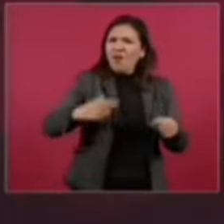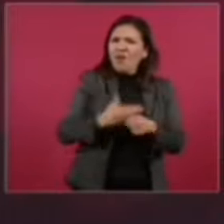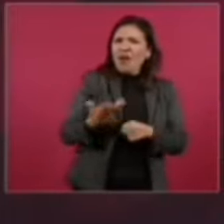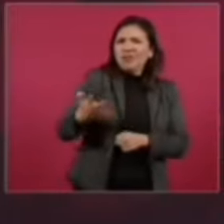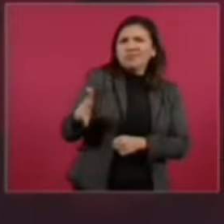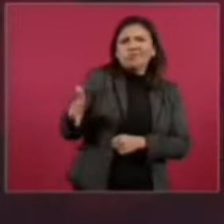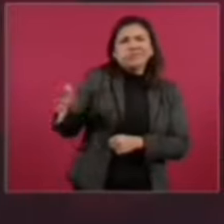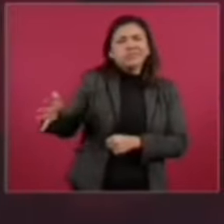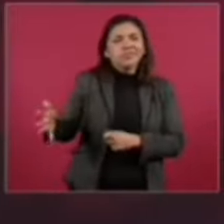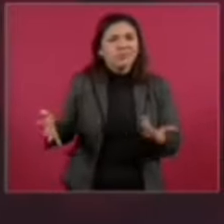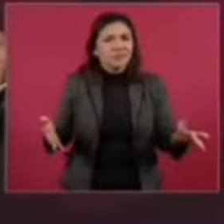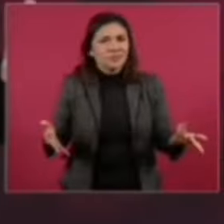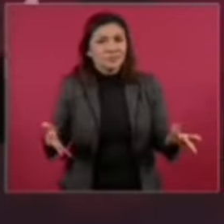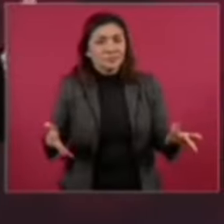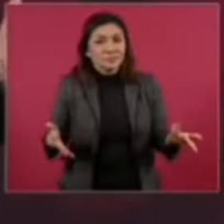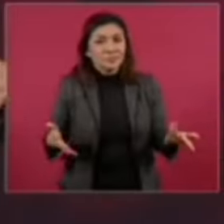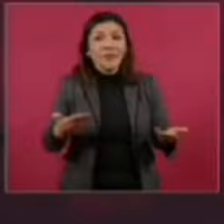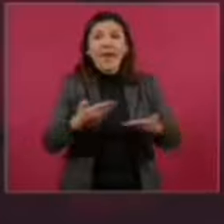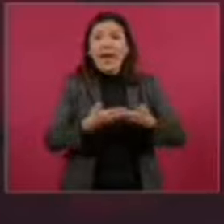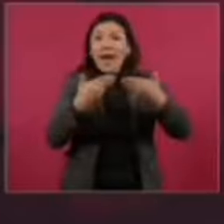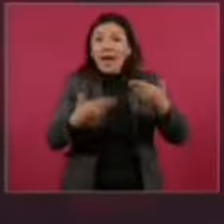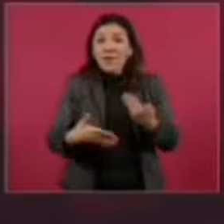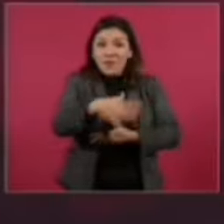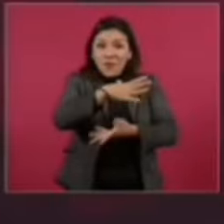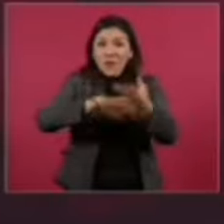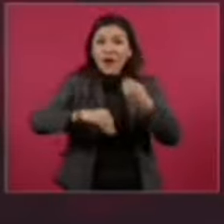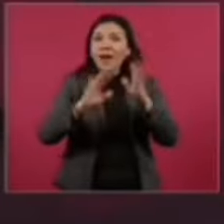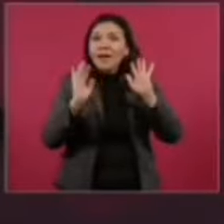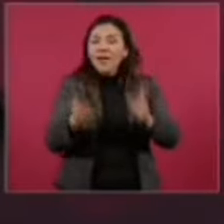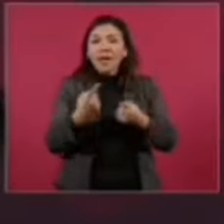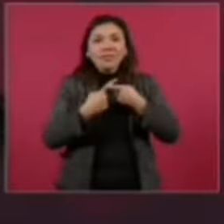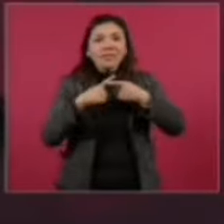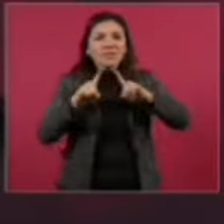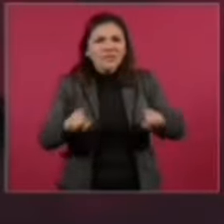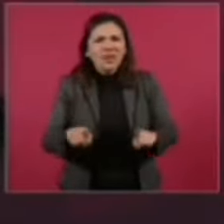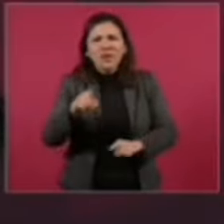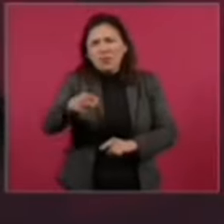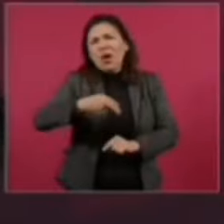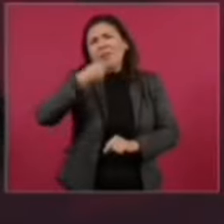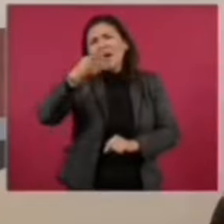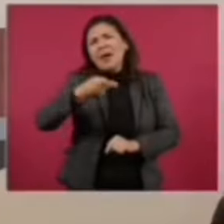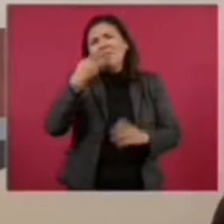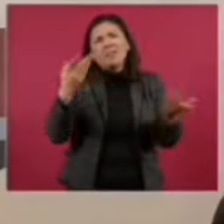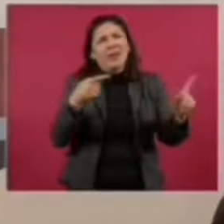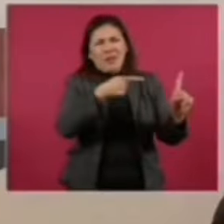gobernantes. Ahora no, podrán decir lo que quieran